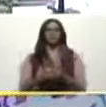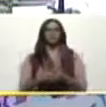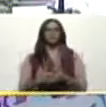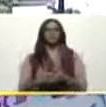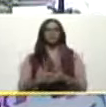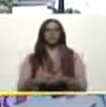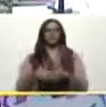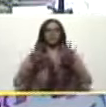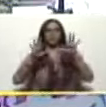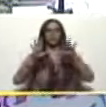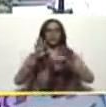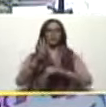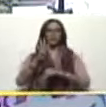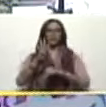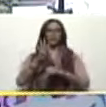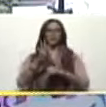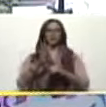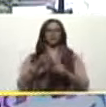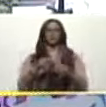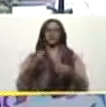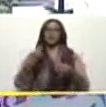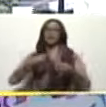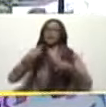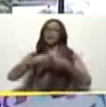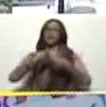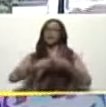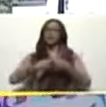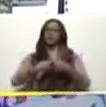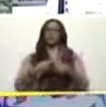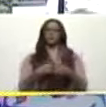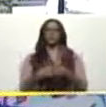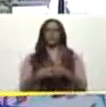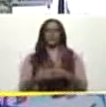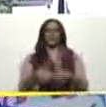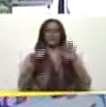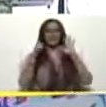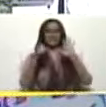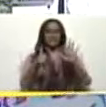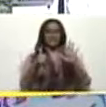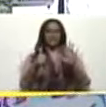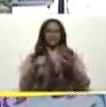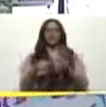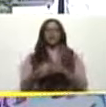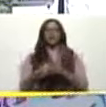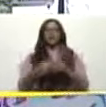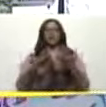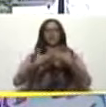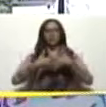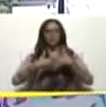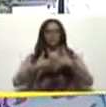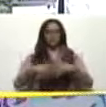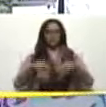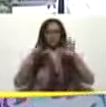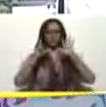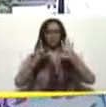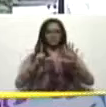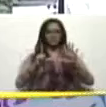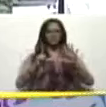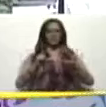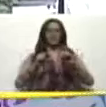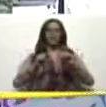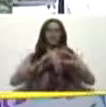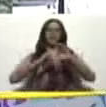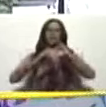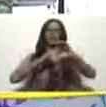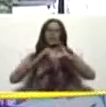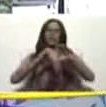14 hidrocarburos, 6 en el campo de la industria, 7 en telecomunicaciones